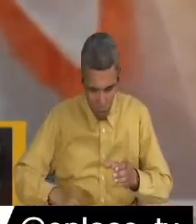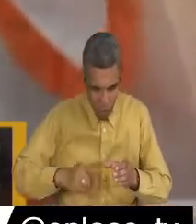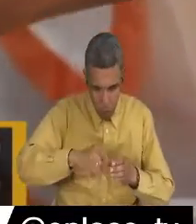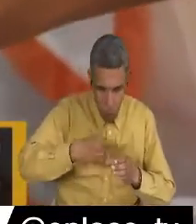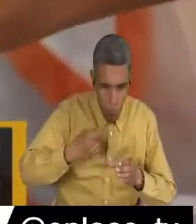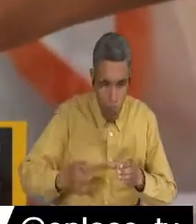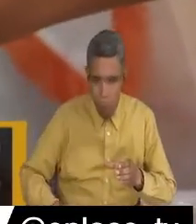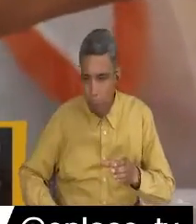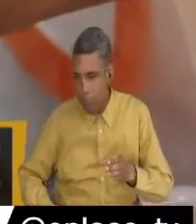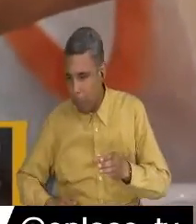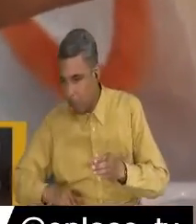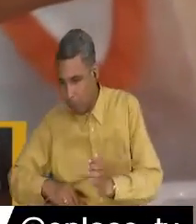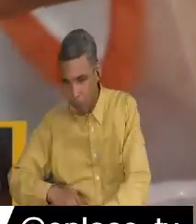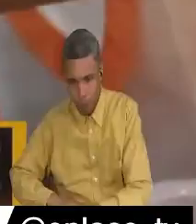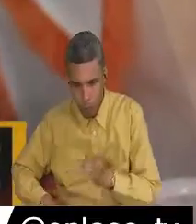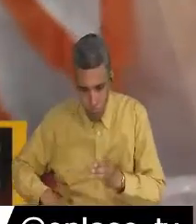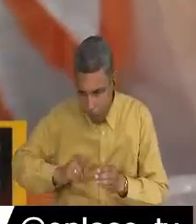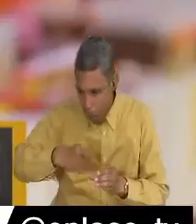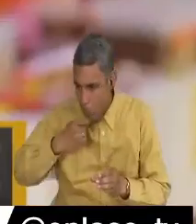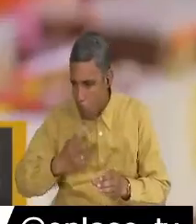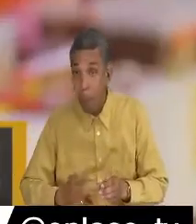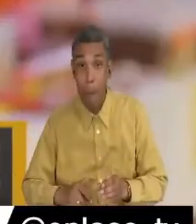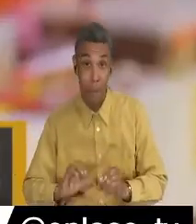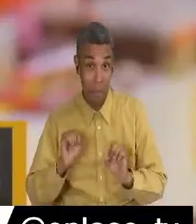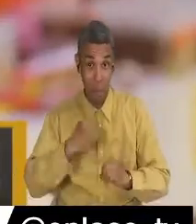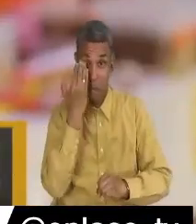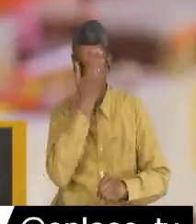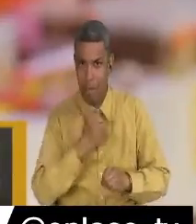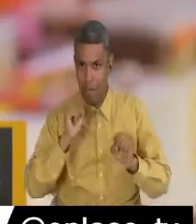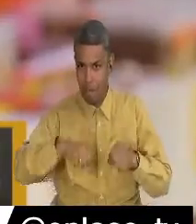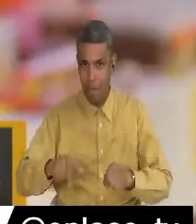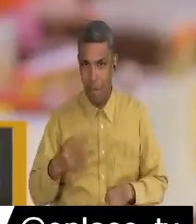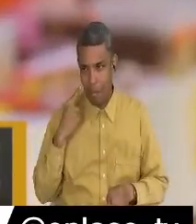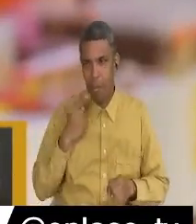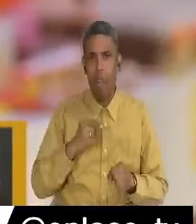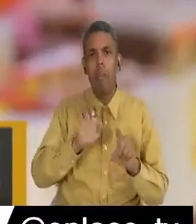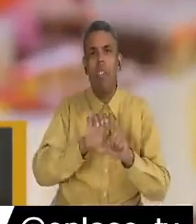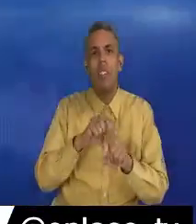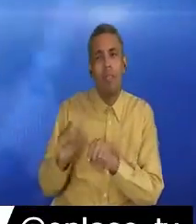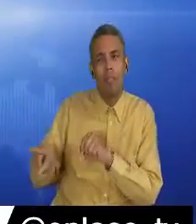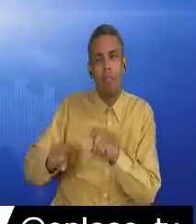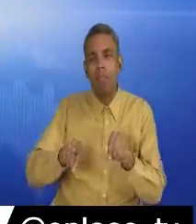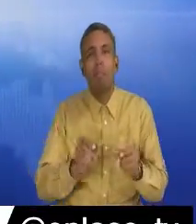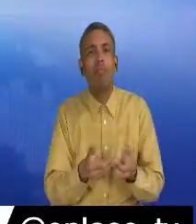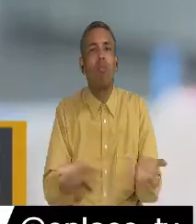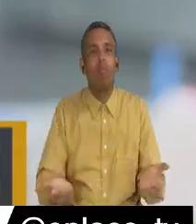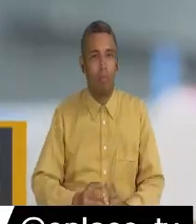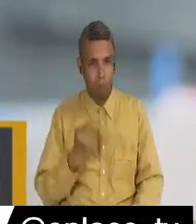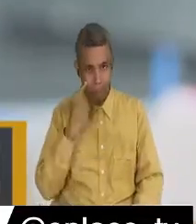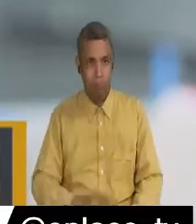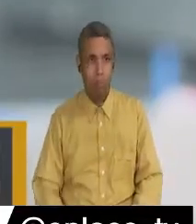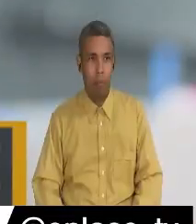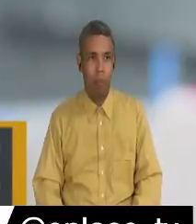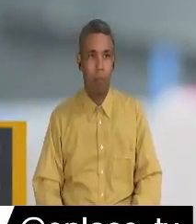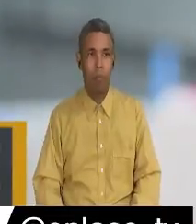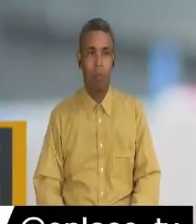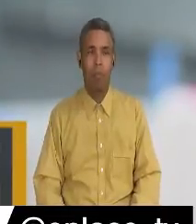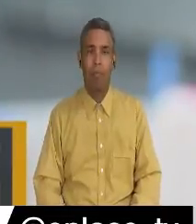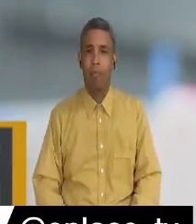Enlace Noticias para conocer las expectativas de las protagonistas de este Festival del Dulce. Es una